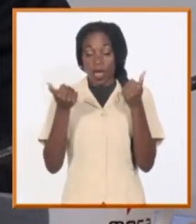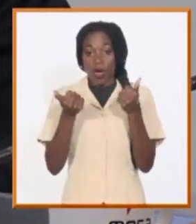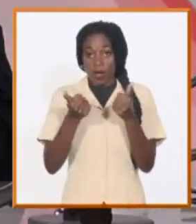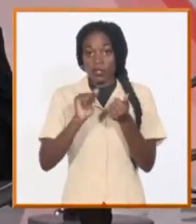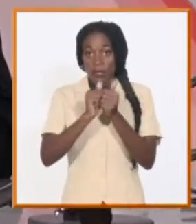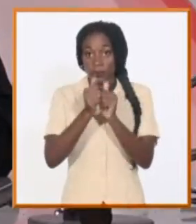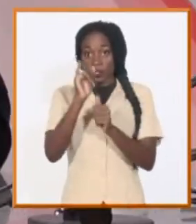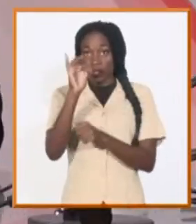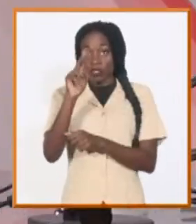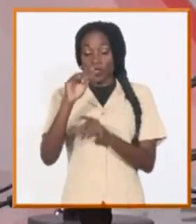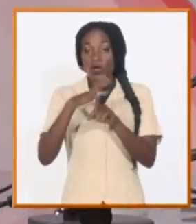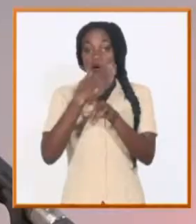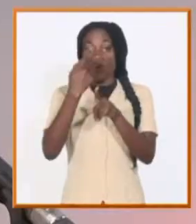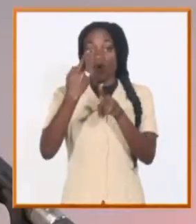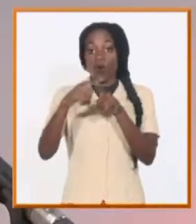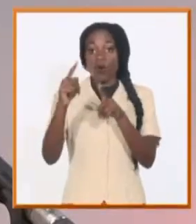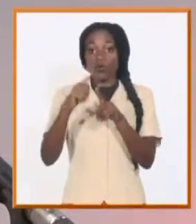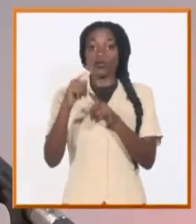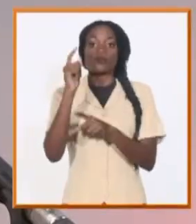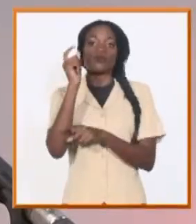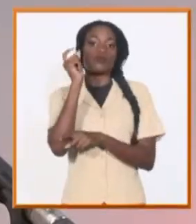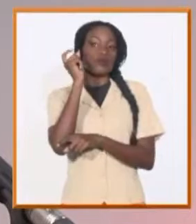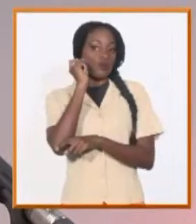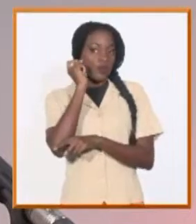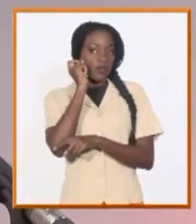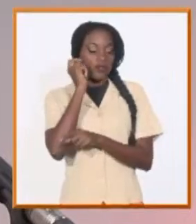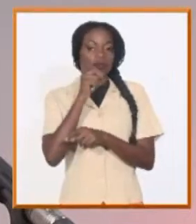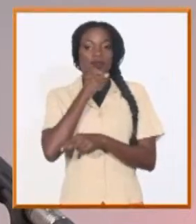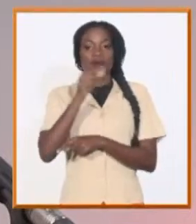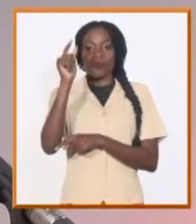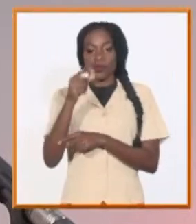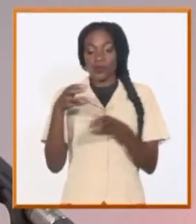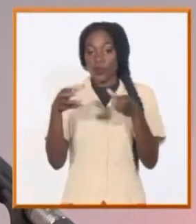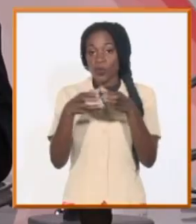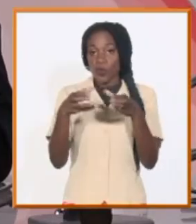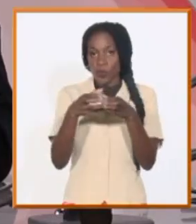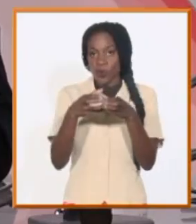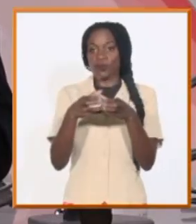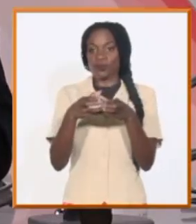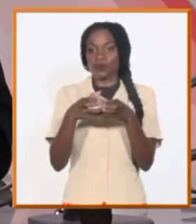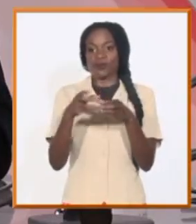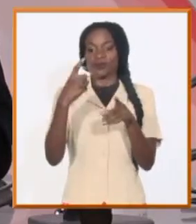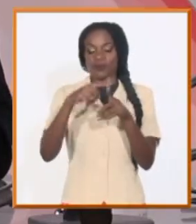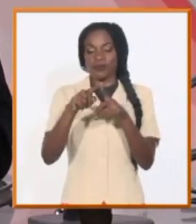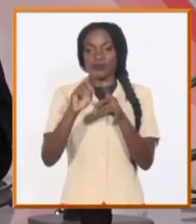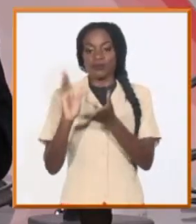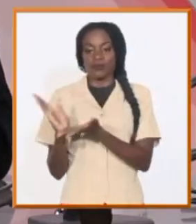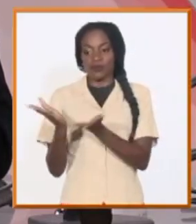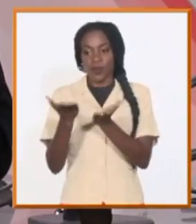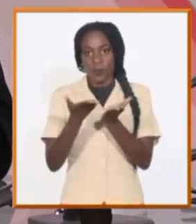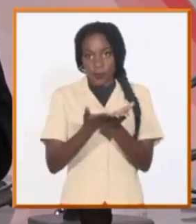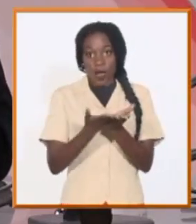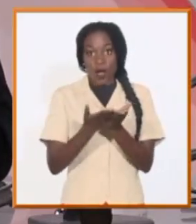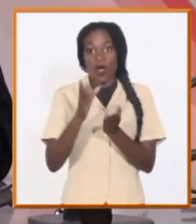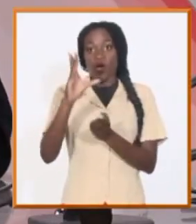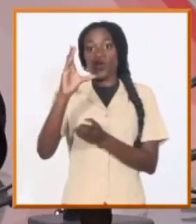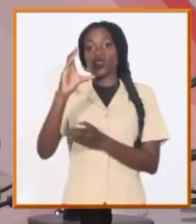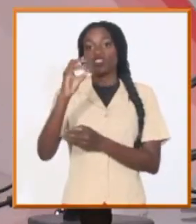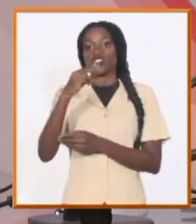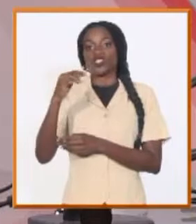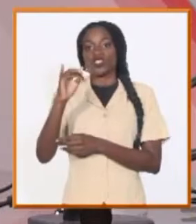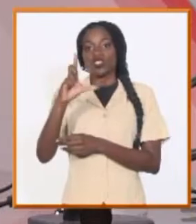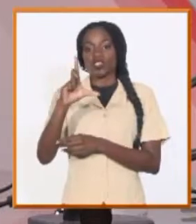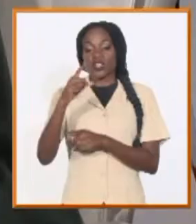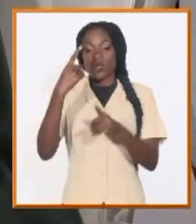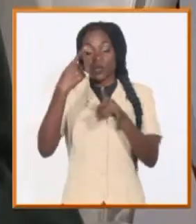organismo deportivo, mi colega Angélica Arce Montero, periodista de nuestro equipo de Ideas Multimedia, que acaba de llegar de Chile, y también mis